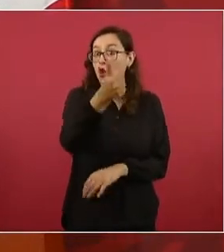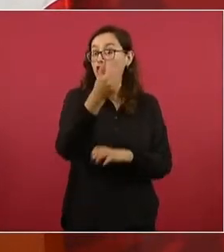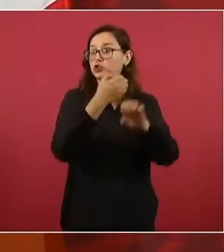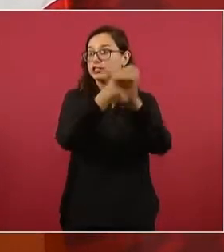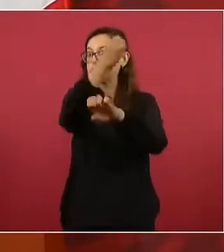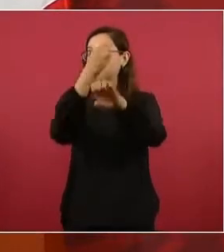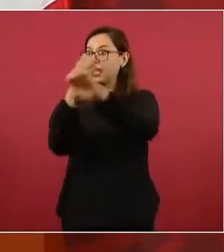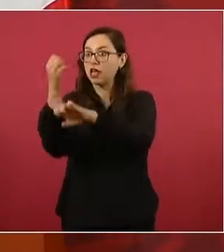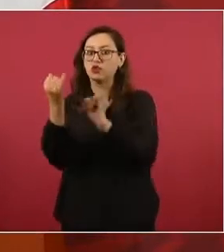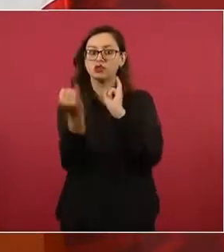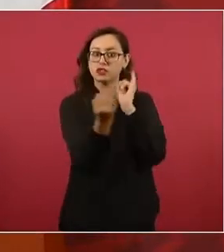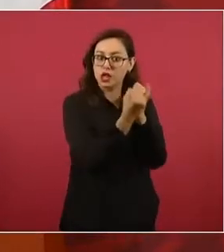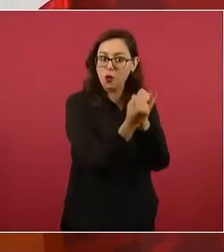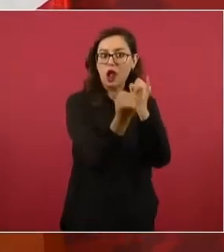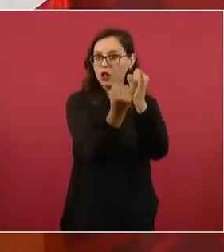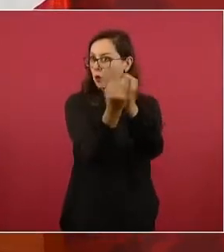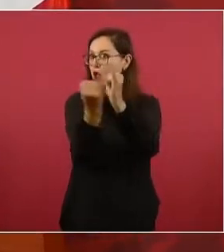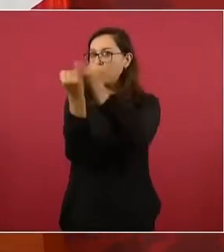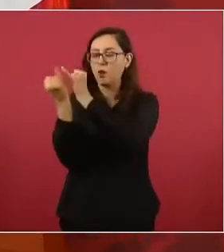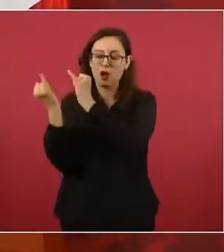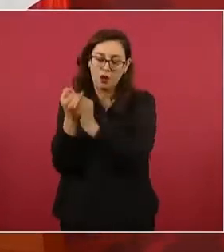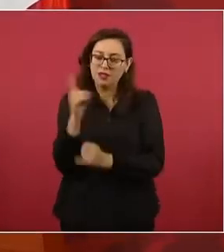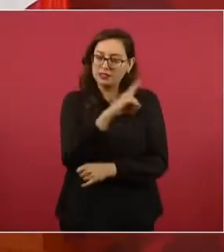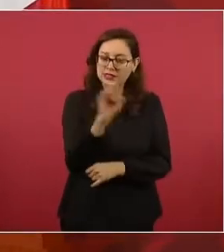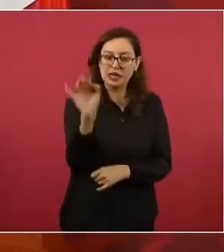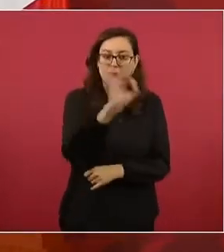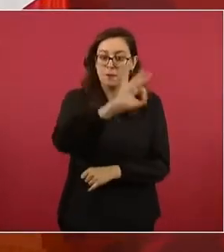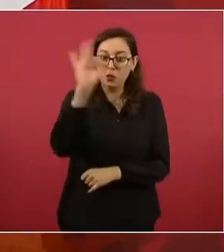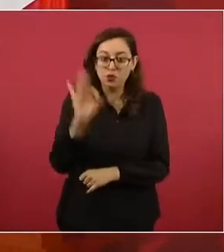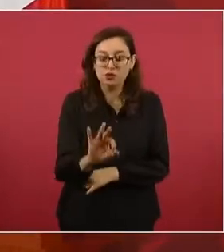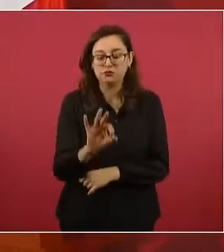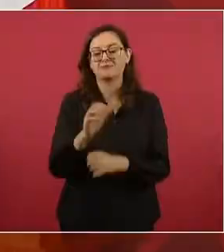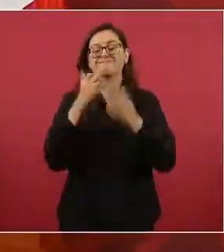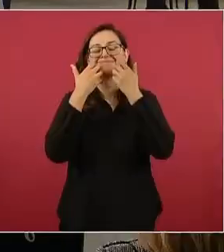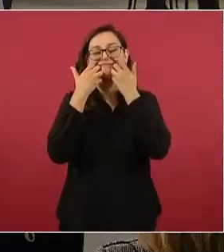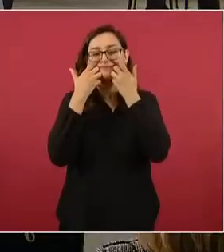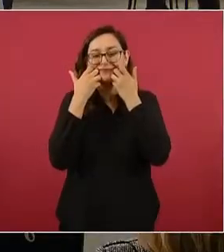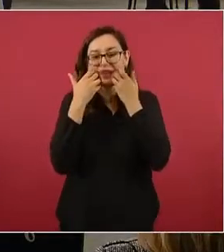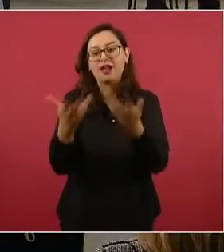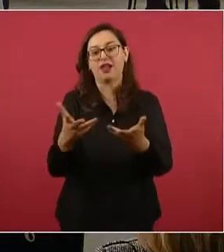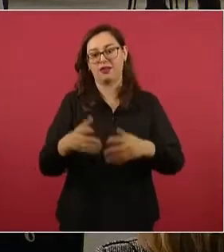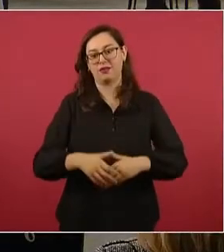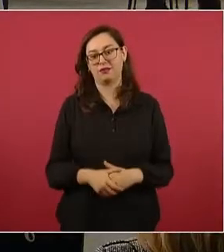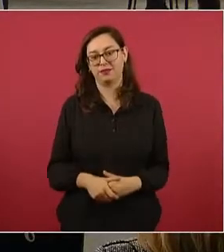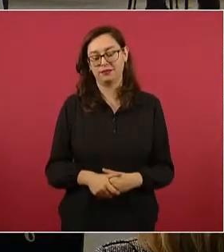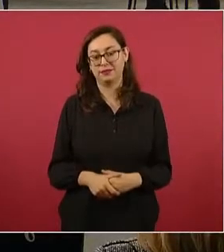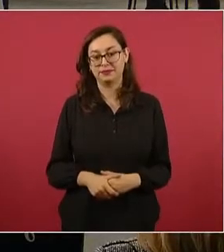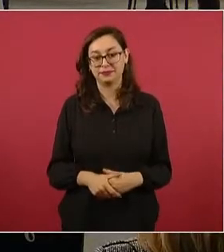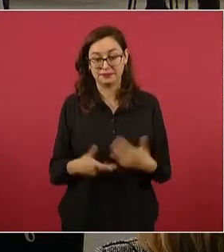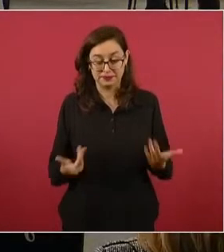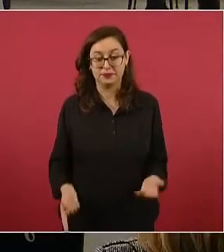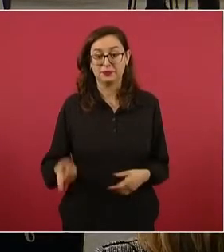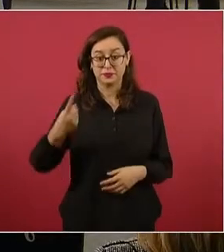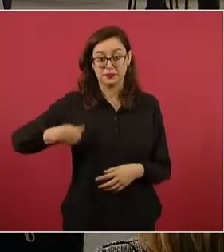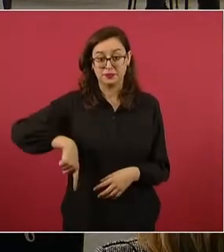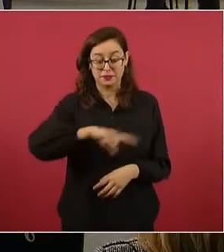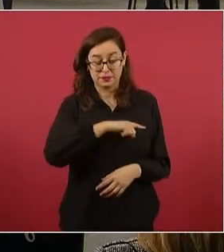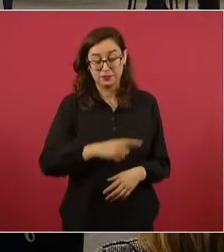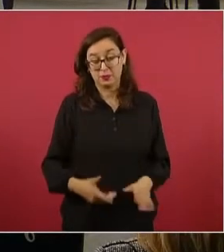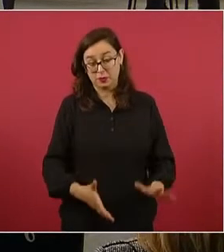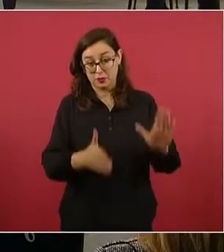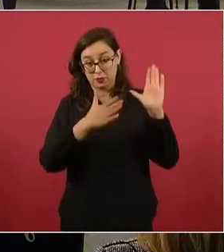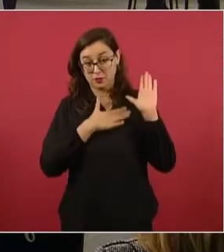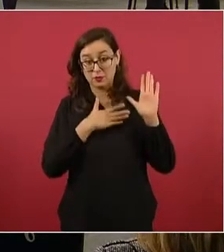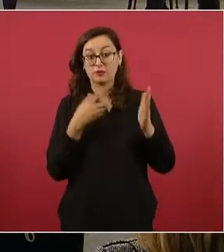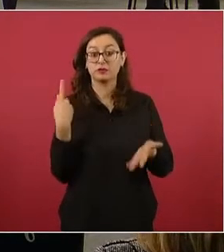en personal, que eso es lo otro. Hicimos el compromiso de basificar,